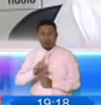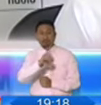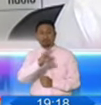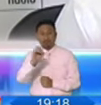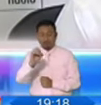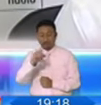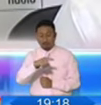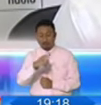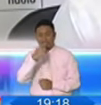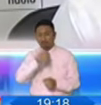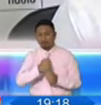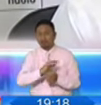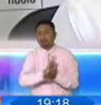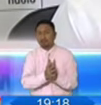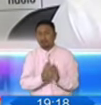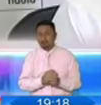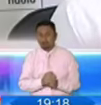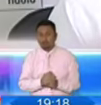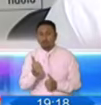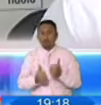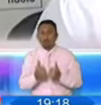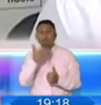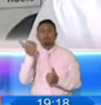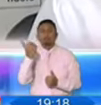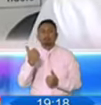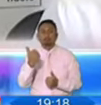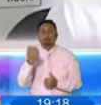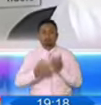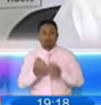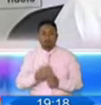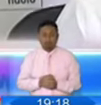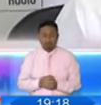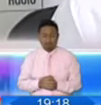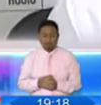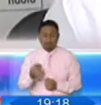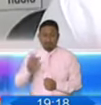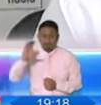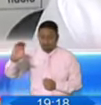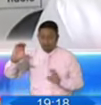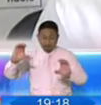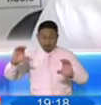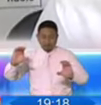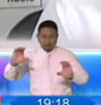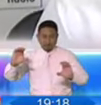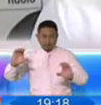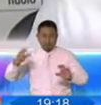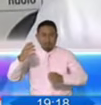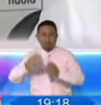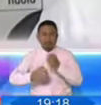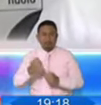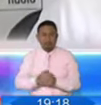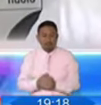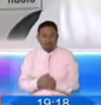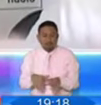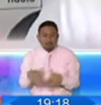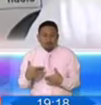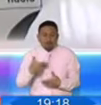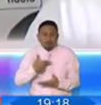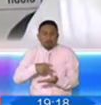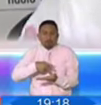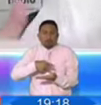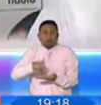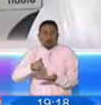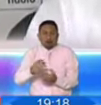desempleado? El desempleado, bien. Ok. Entonces, el problema no es el monto de la deuda. El problema es cómo hacer que